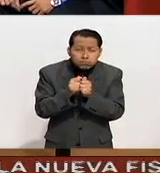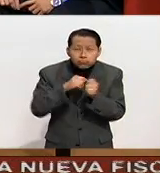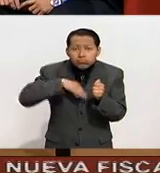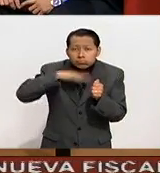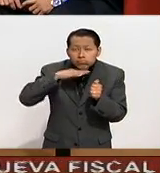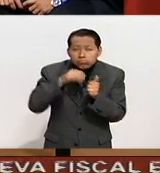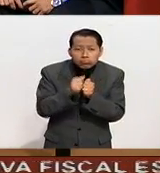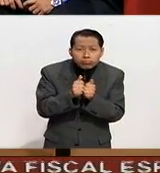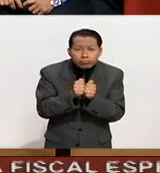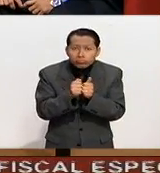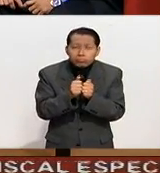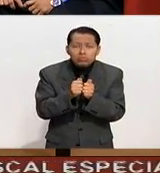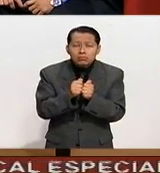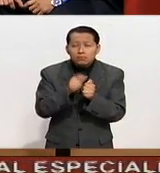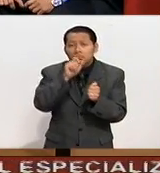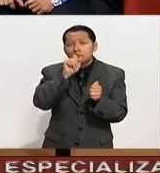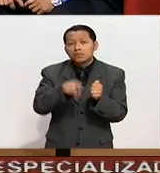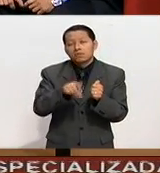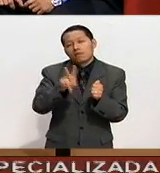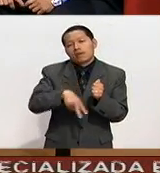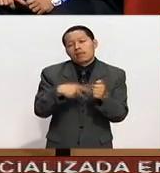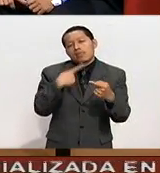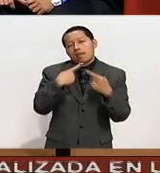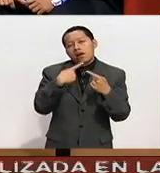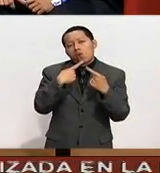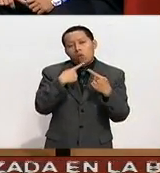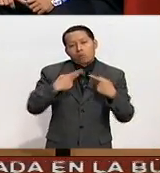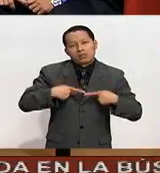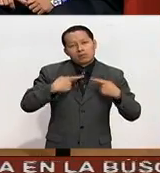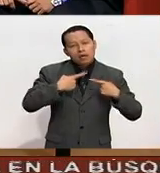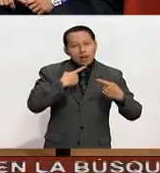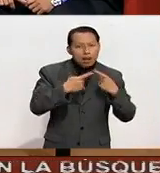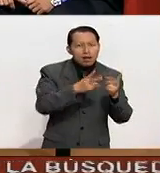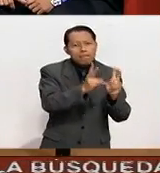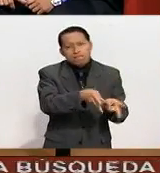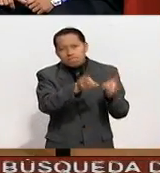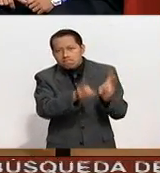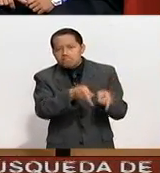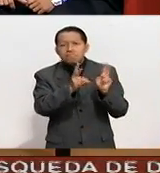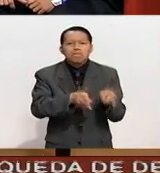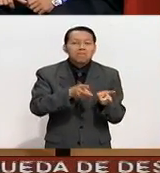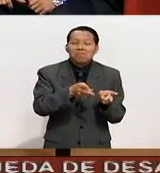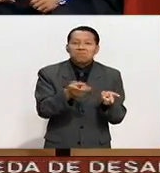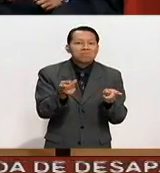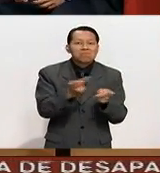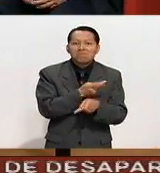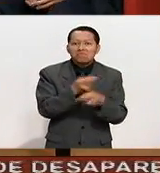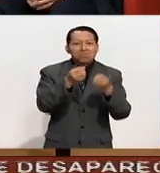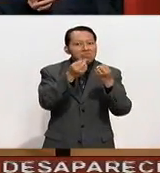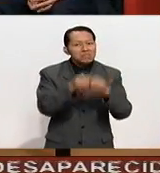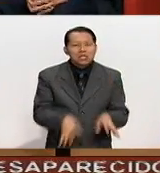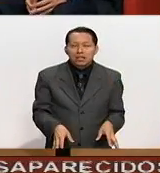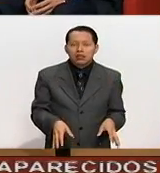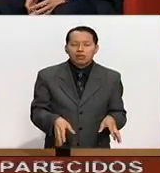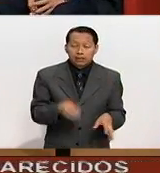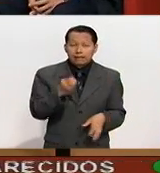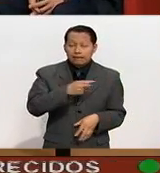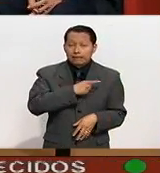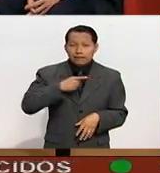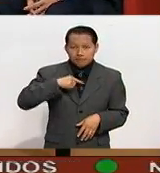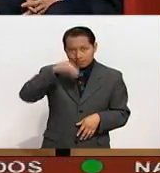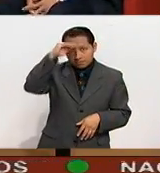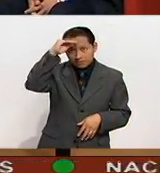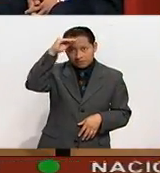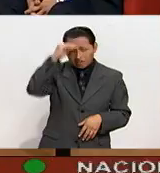del diálogo que es tan importante, ¿no? Y pues en cualquier momento tenemos que reflexionar sobre eso. Claro,